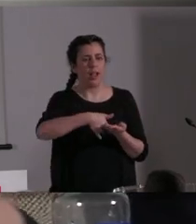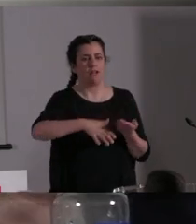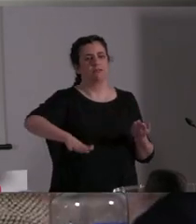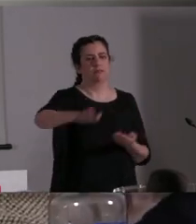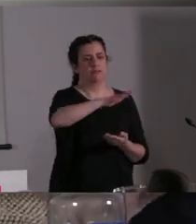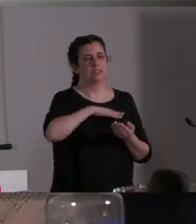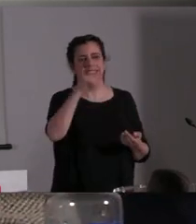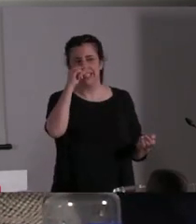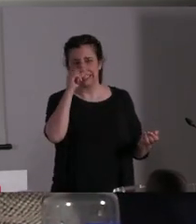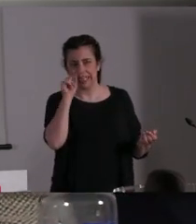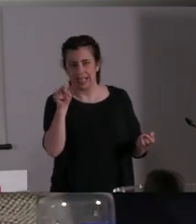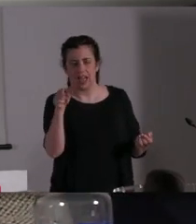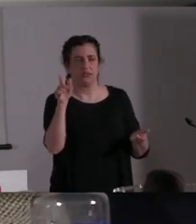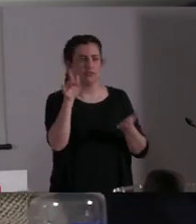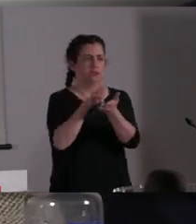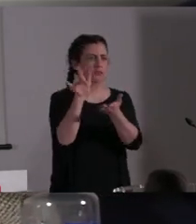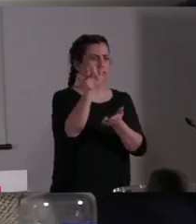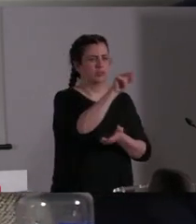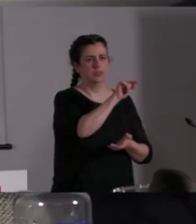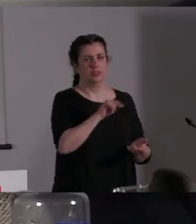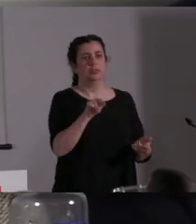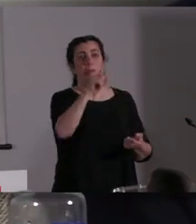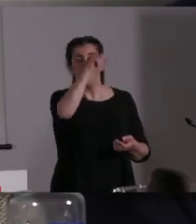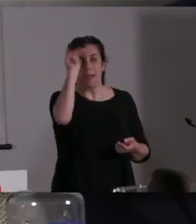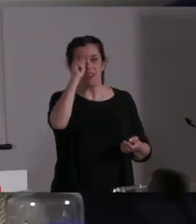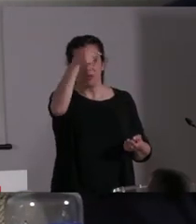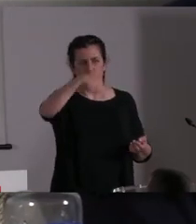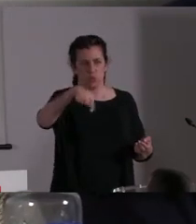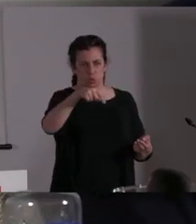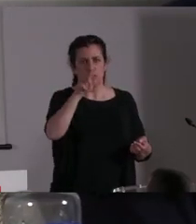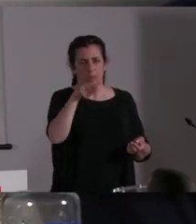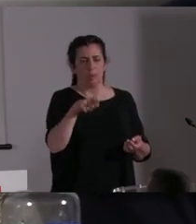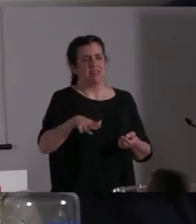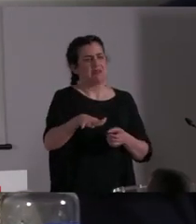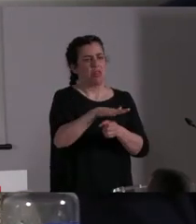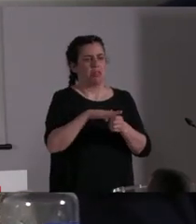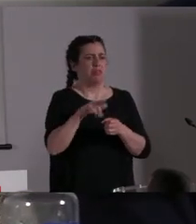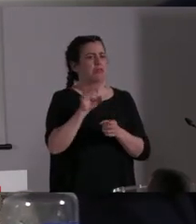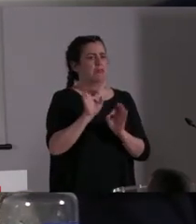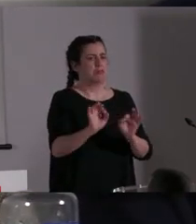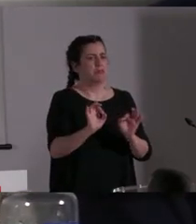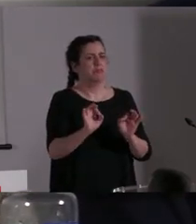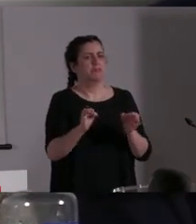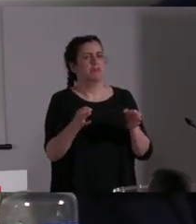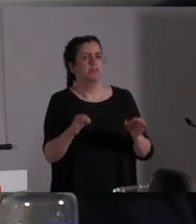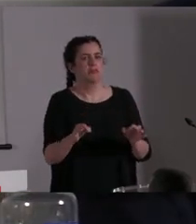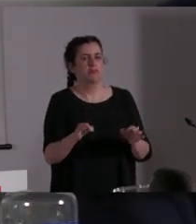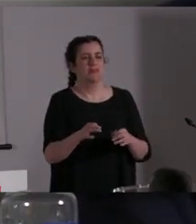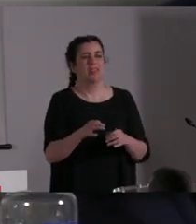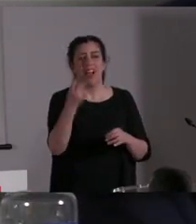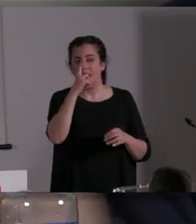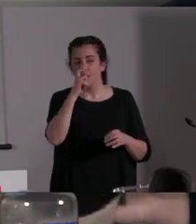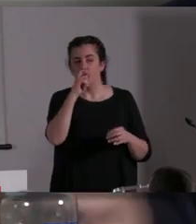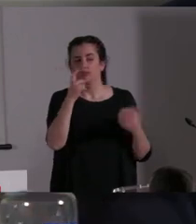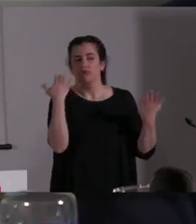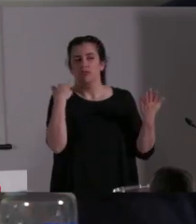Chantrea y otras muchas experiencias. En el sur de Madrid, casi todos los barrios obreros han sido impulsados por cooperativas de vivienda desde los años 60, con más